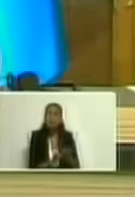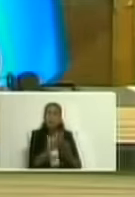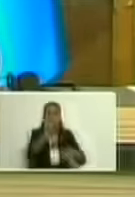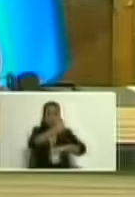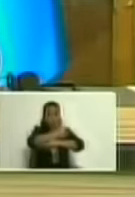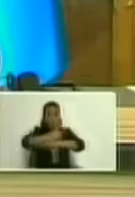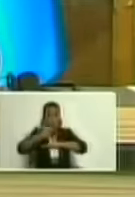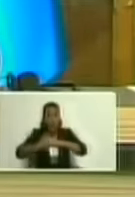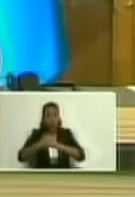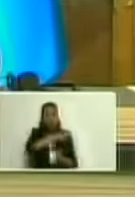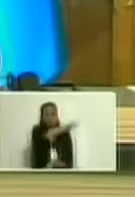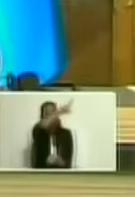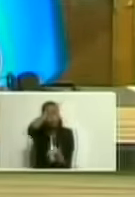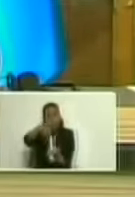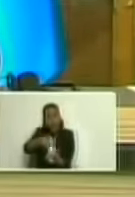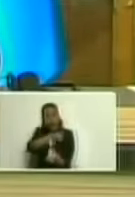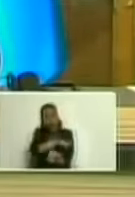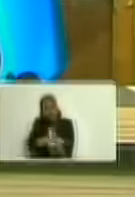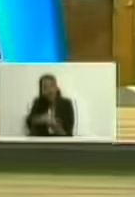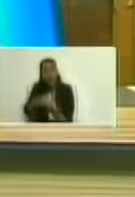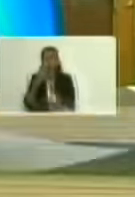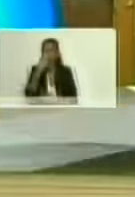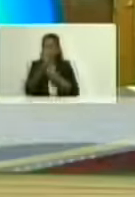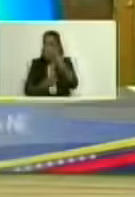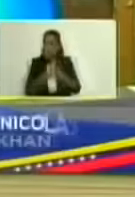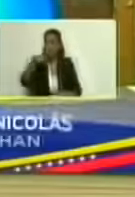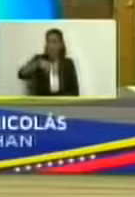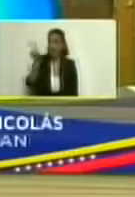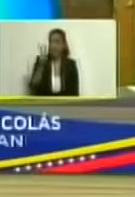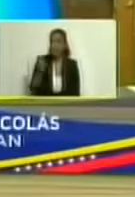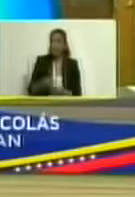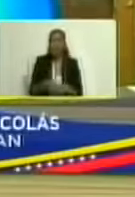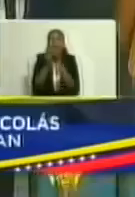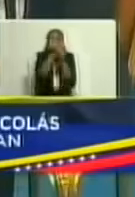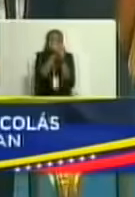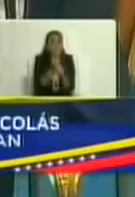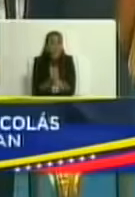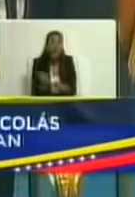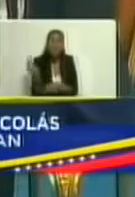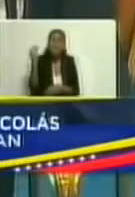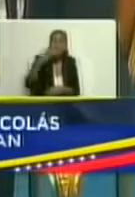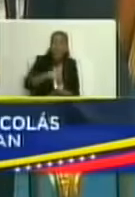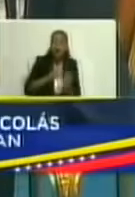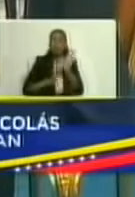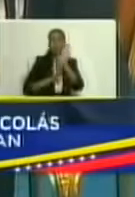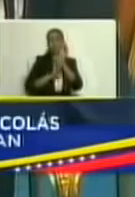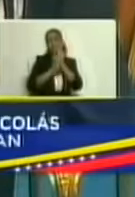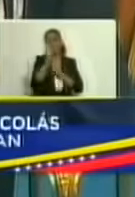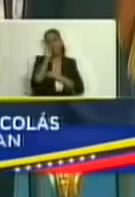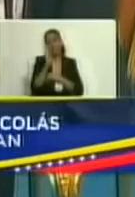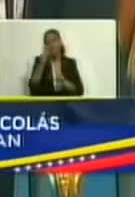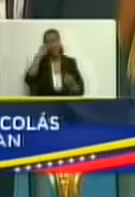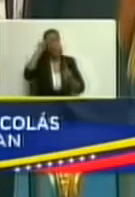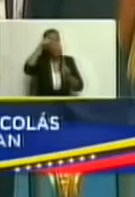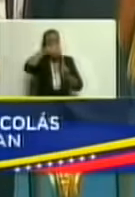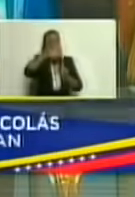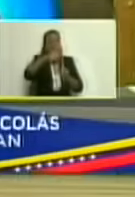delegación, por su visita de trabajo, y espero que sigamos avanzando en función de